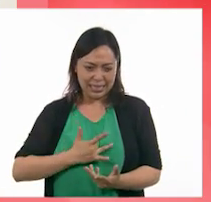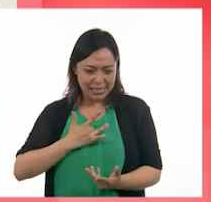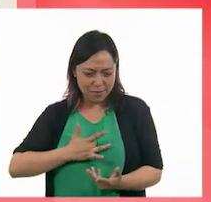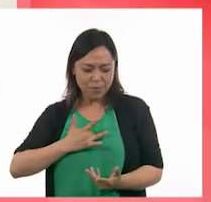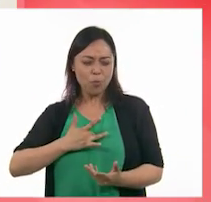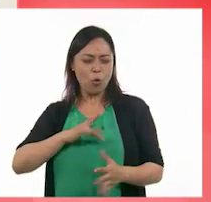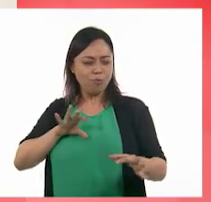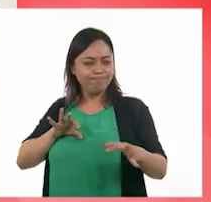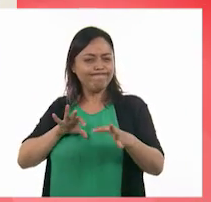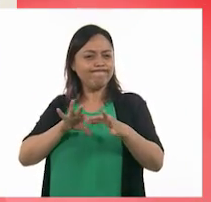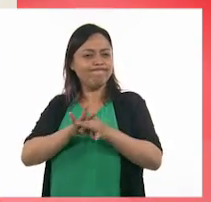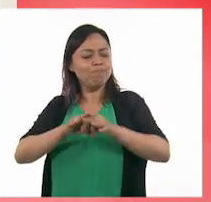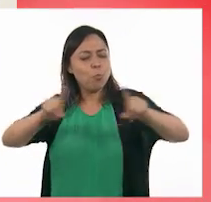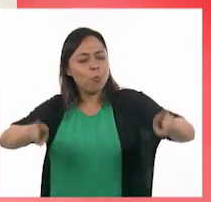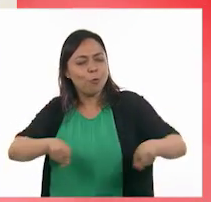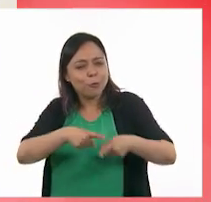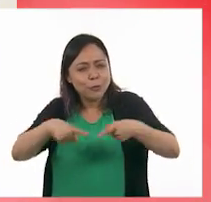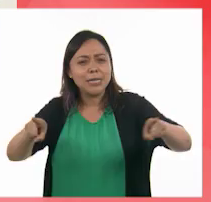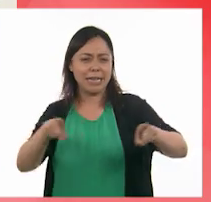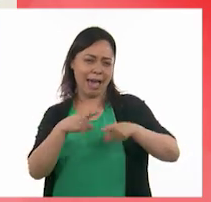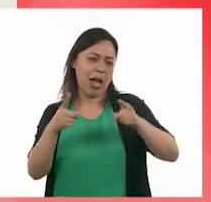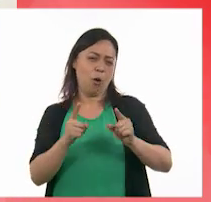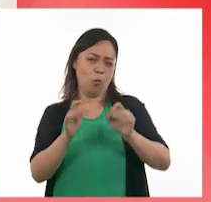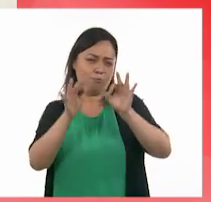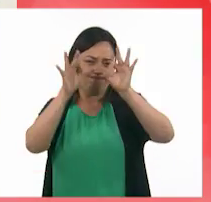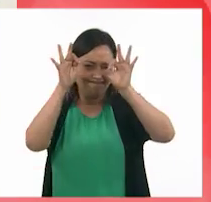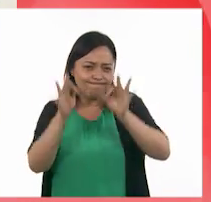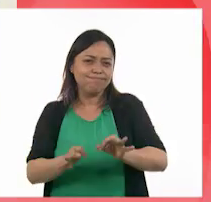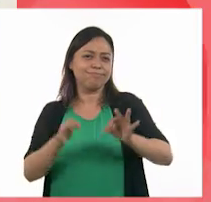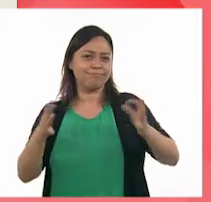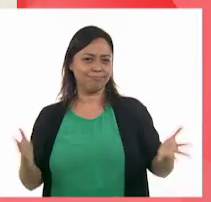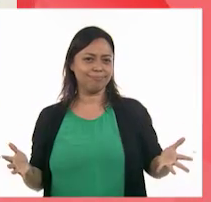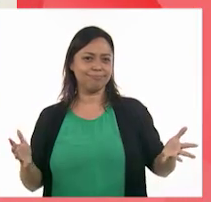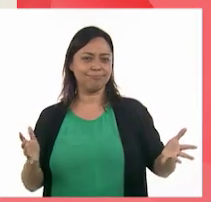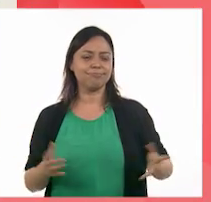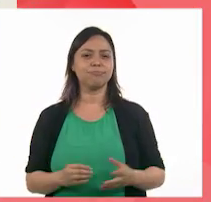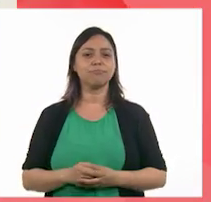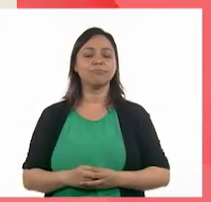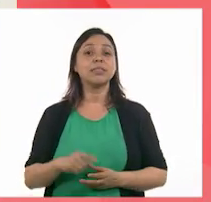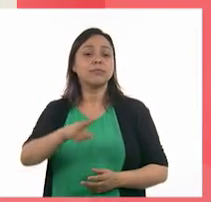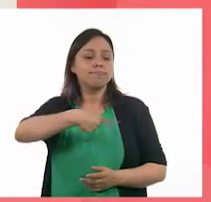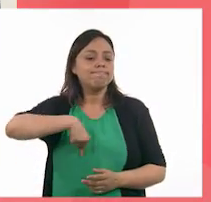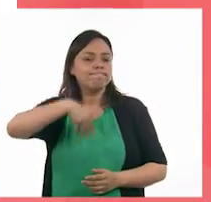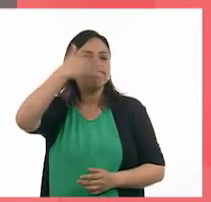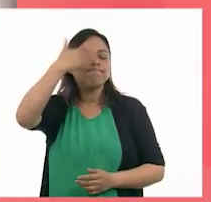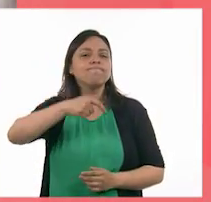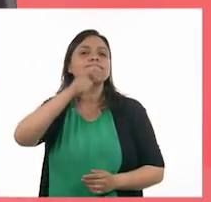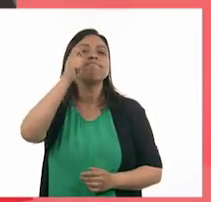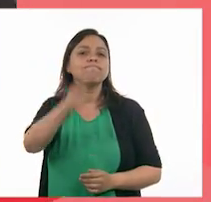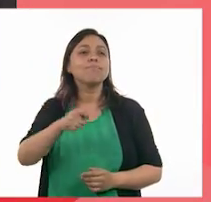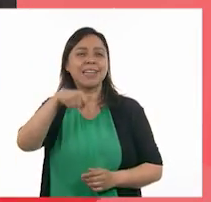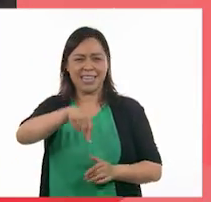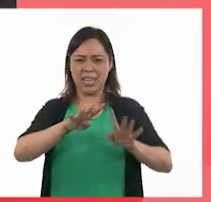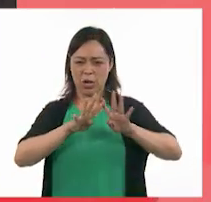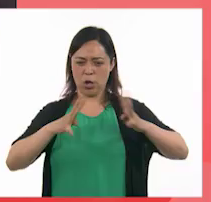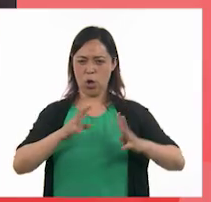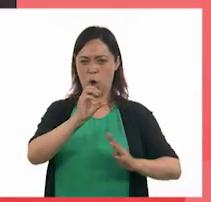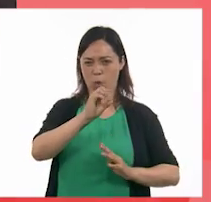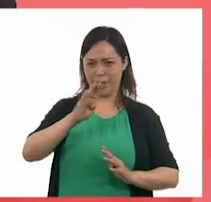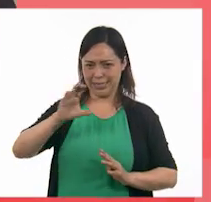la música, por la buena música. Y bueno, sabemos que, por ejemplo, en esta orquesta de